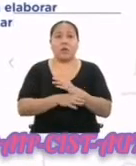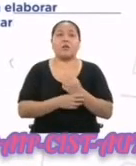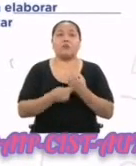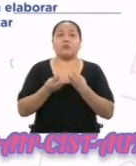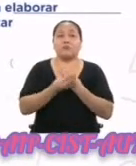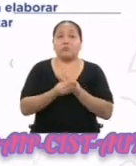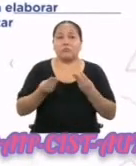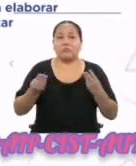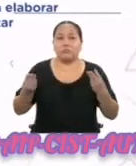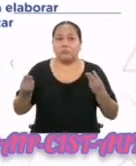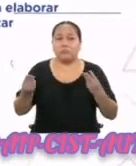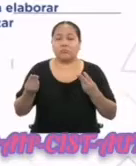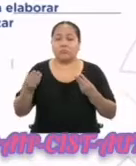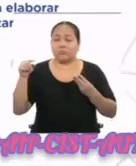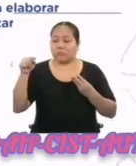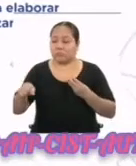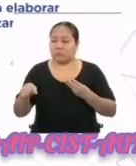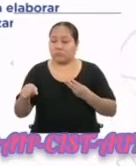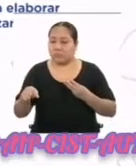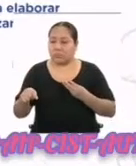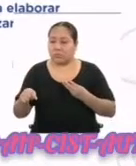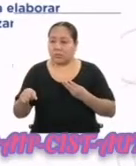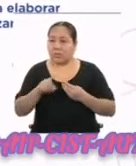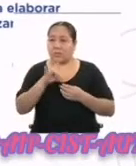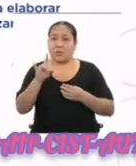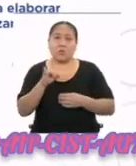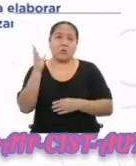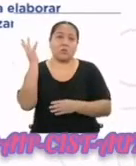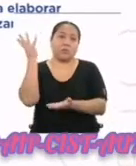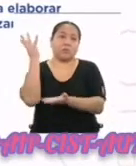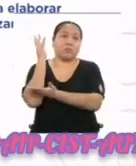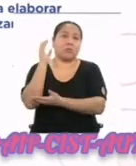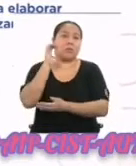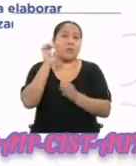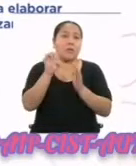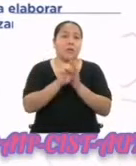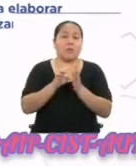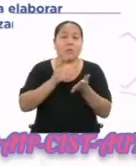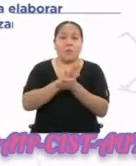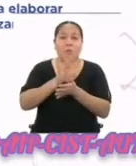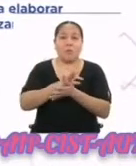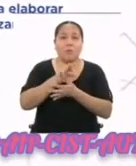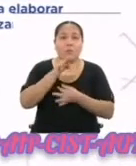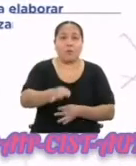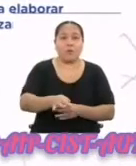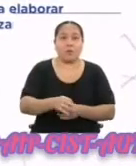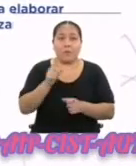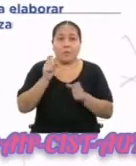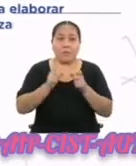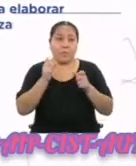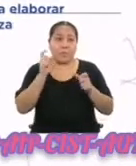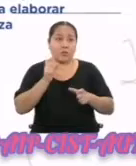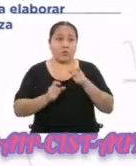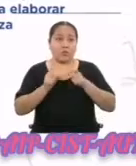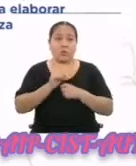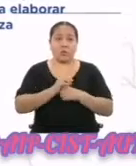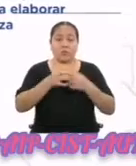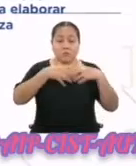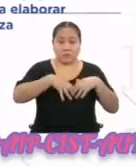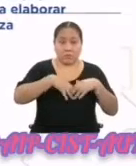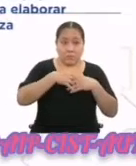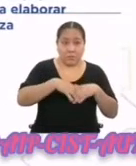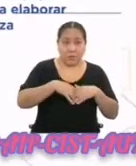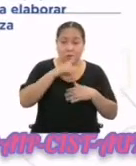consumo de productos cuya materia prima son los árboles, tales como las hojas de papel. Los fabricantes utilizan